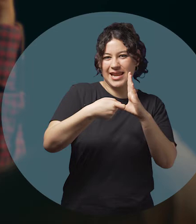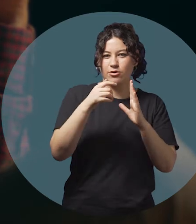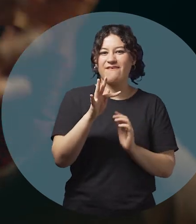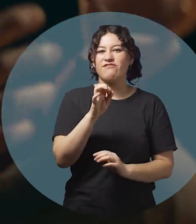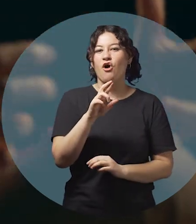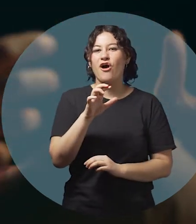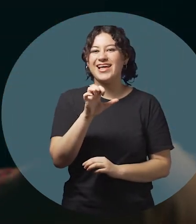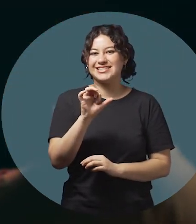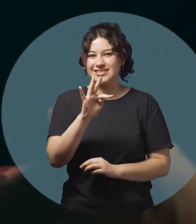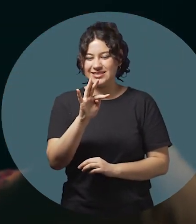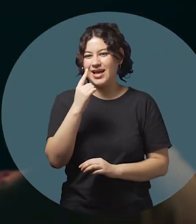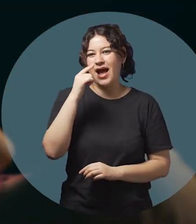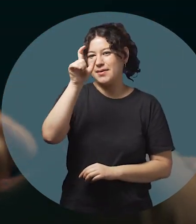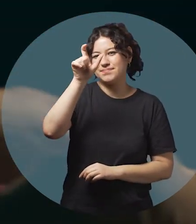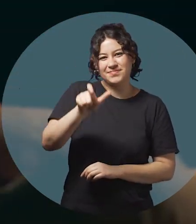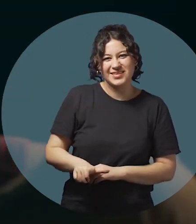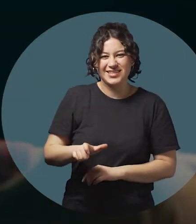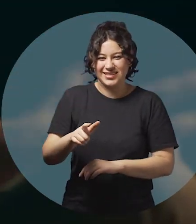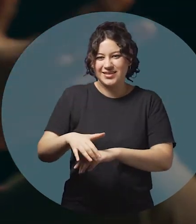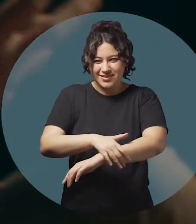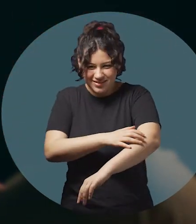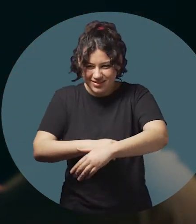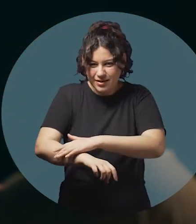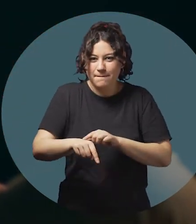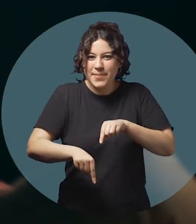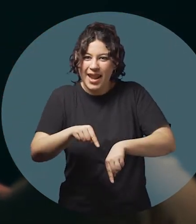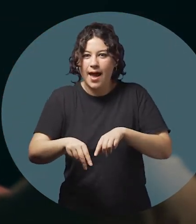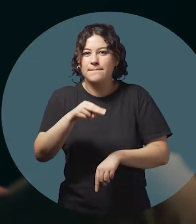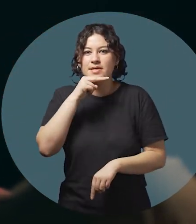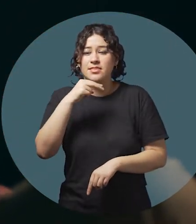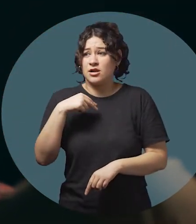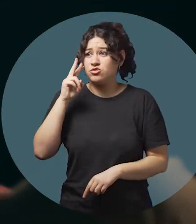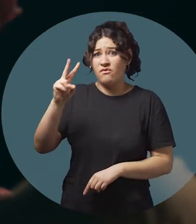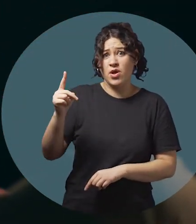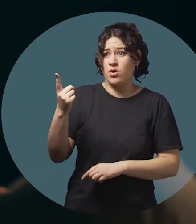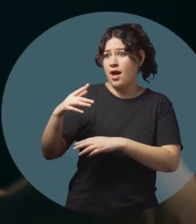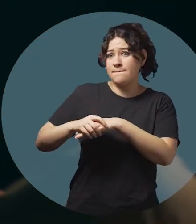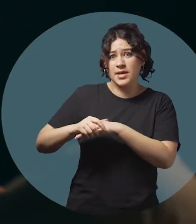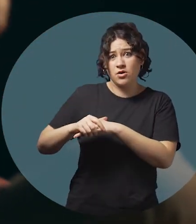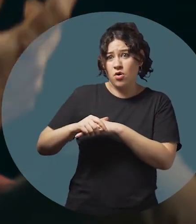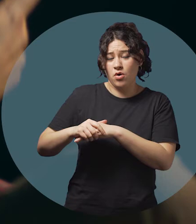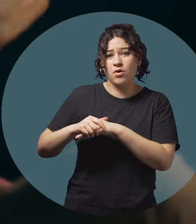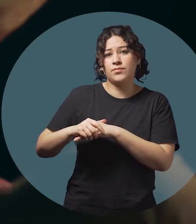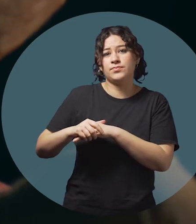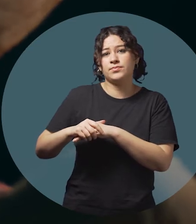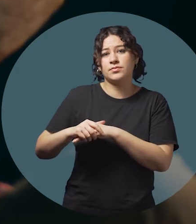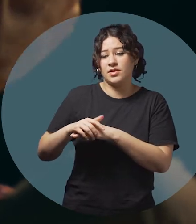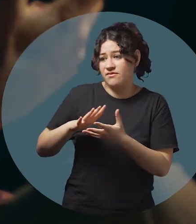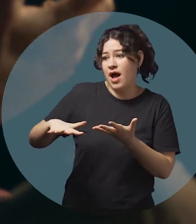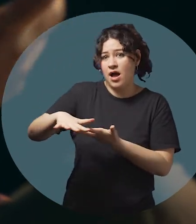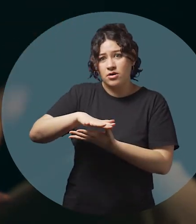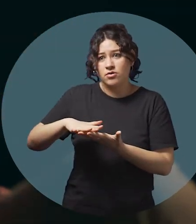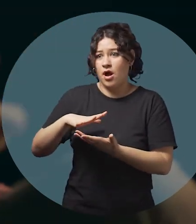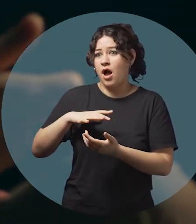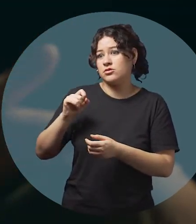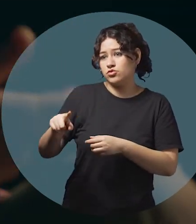del chiquilín con los metales en sus piernas, yo lo veía con un chiquilín del cual éramos amigos en el barrio,